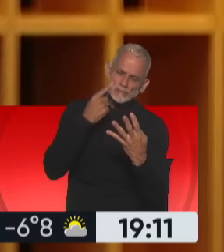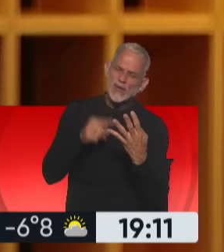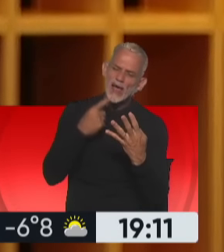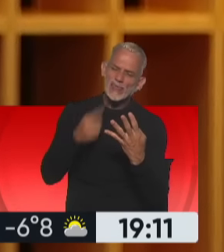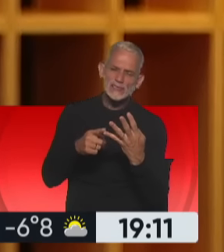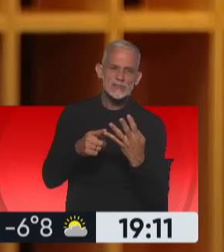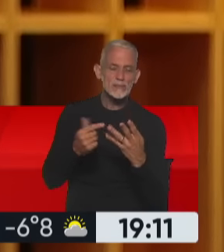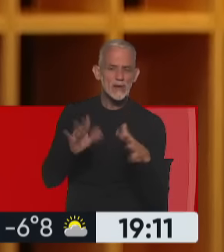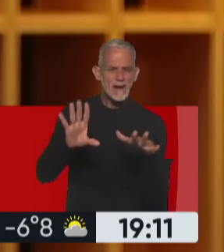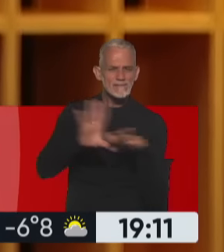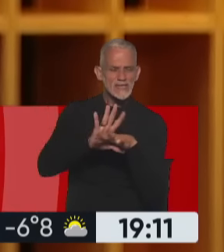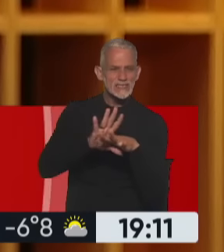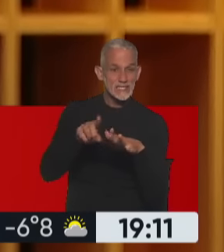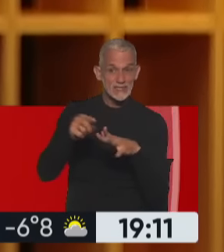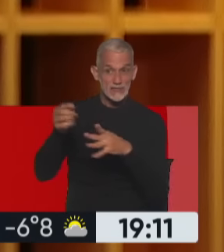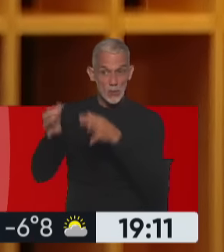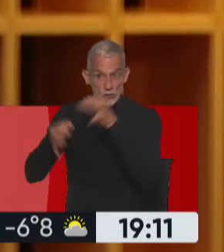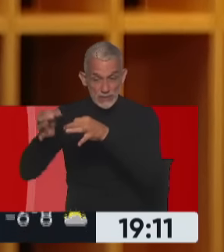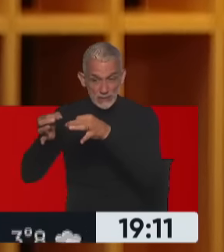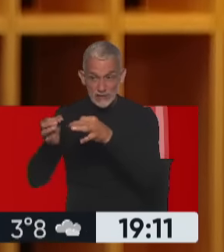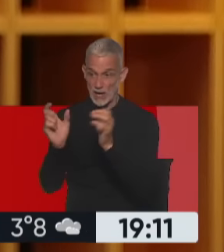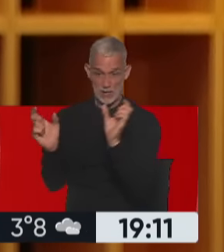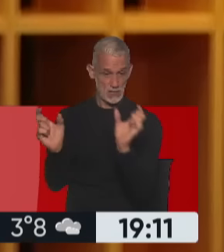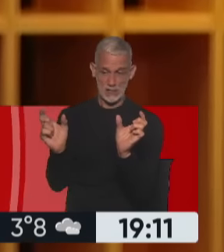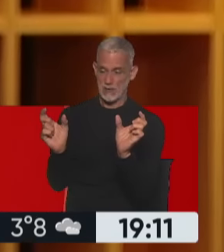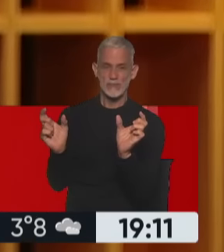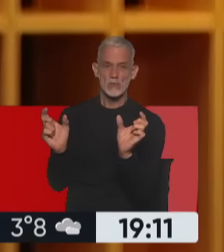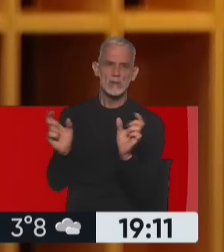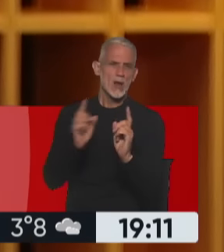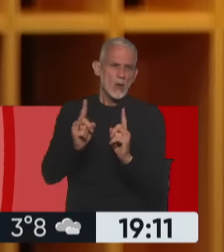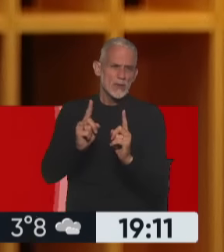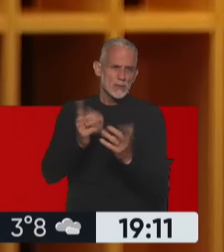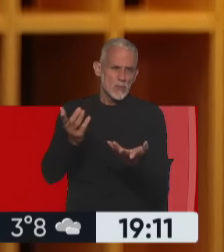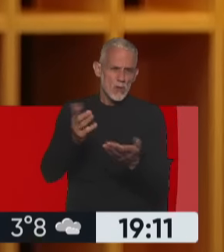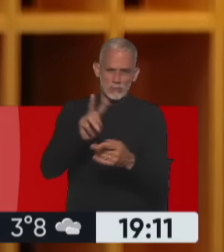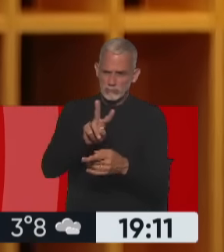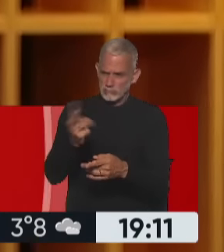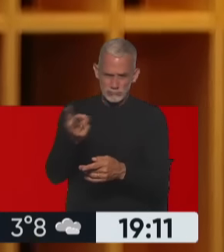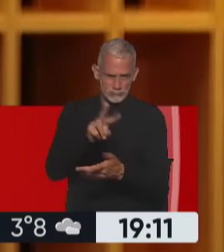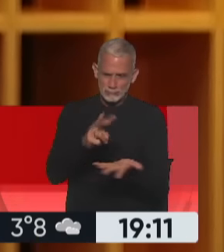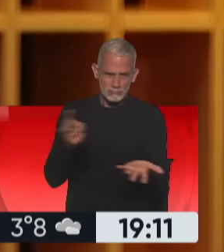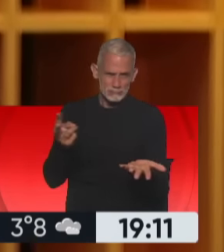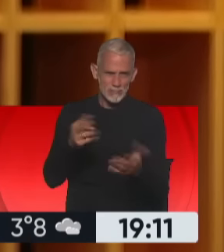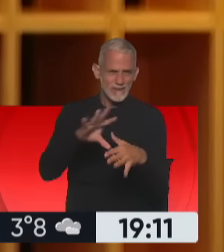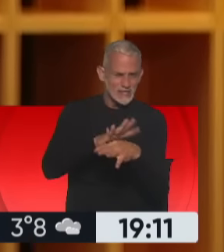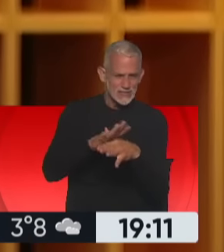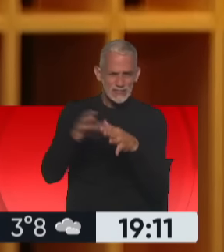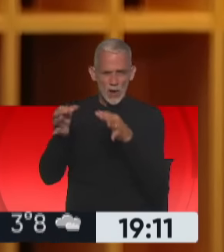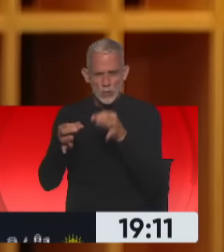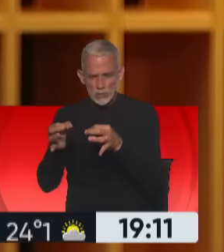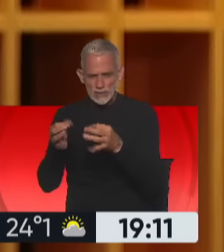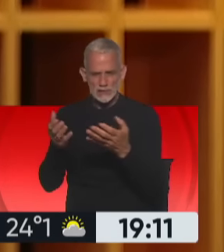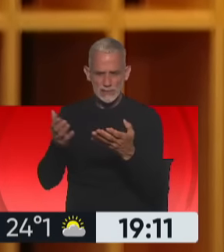que eficiencia y justicia son dos caras de la misma moneda. Digo, yo entiendo